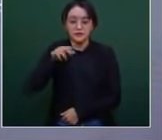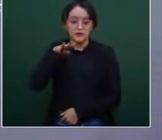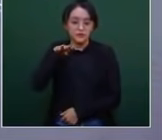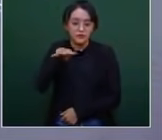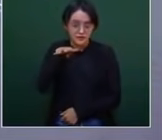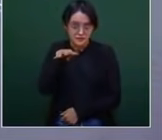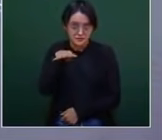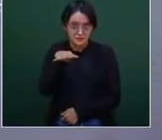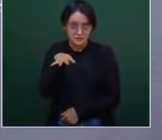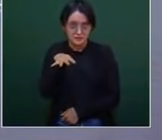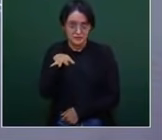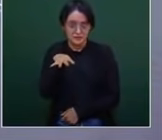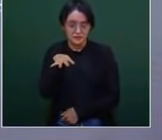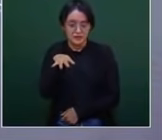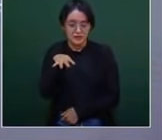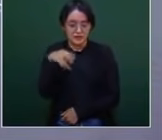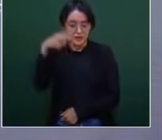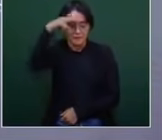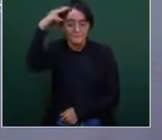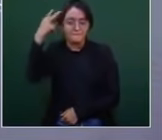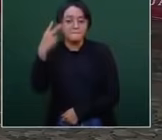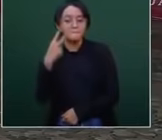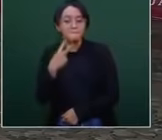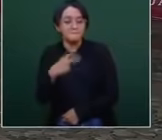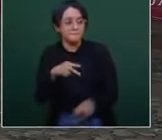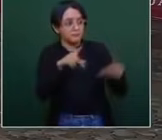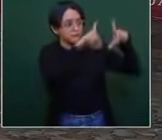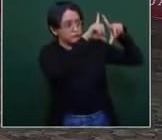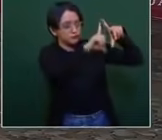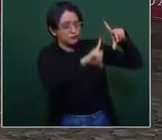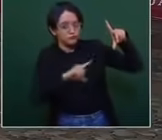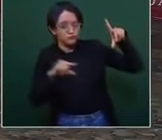fue país de dos